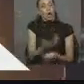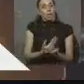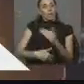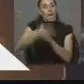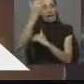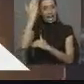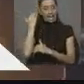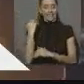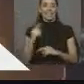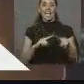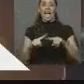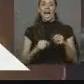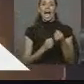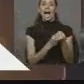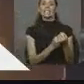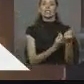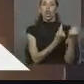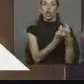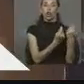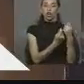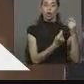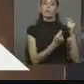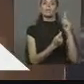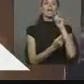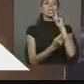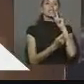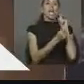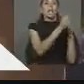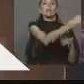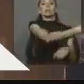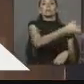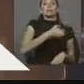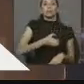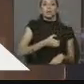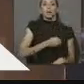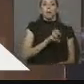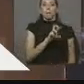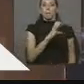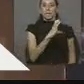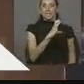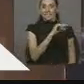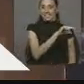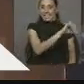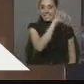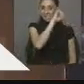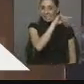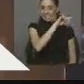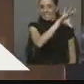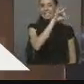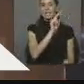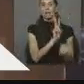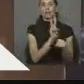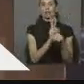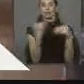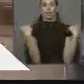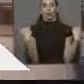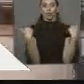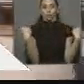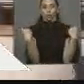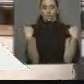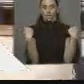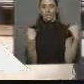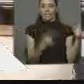el asesor económico le correspondía al Partido Comunista, que nombró a un distinguido profesor de educación física en el